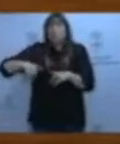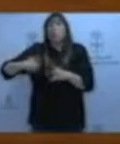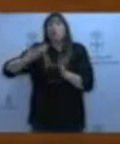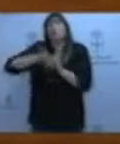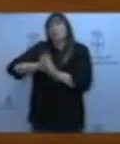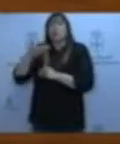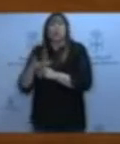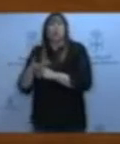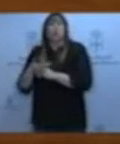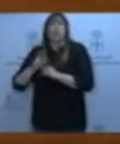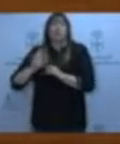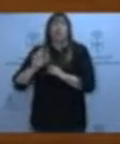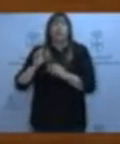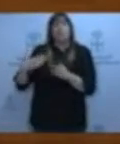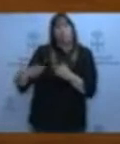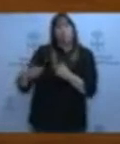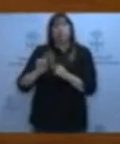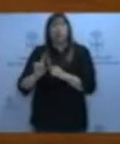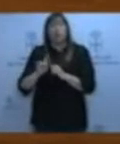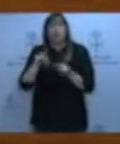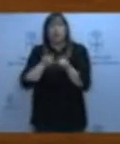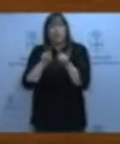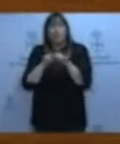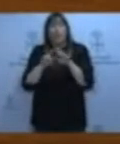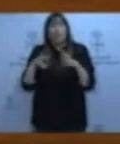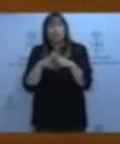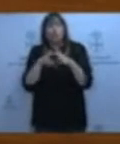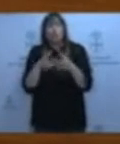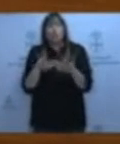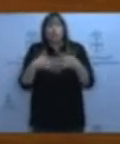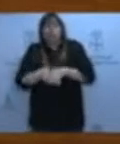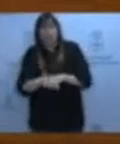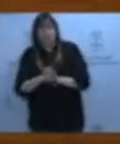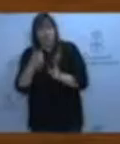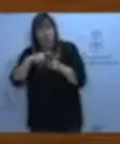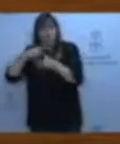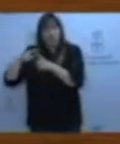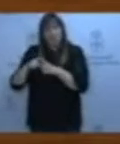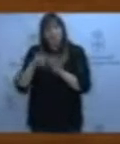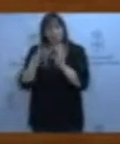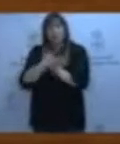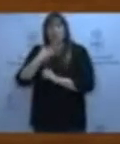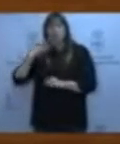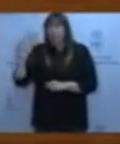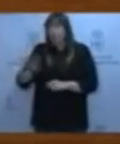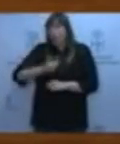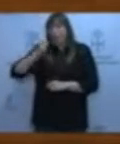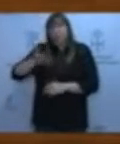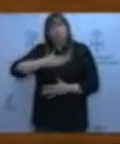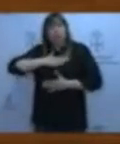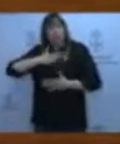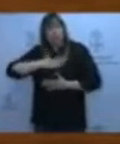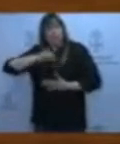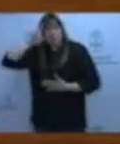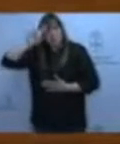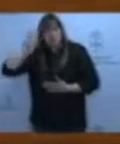menos importante, la socialización de estos elementos, que es uno de los grandes problemas que tenemos en Asturias, el desconocimiento de nuestro patrimonio